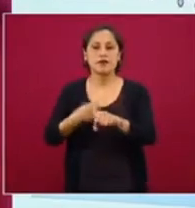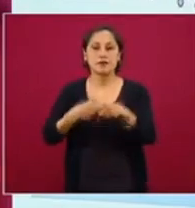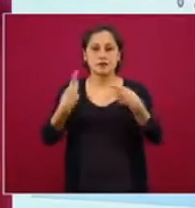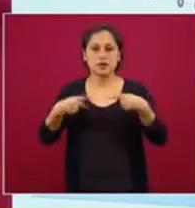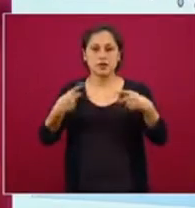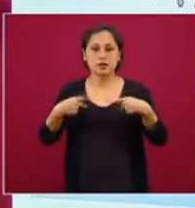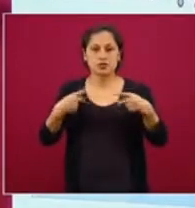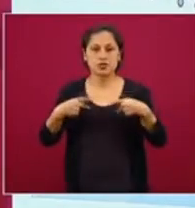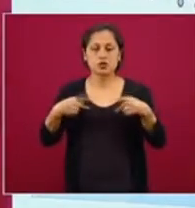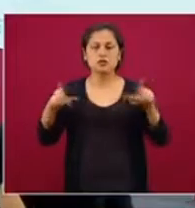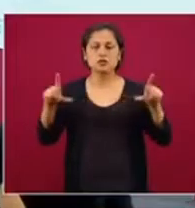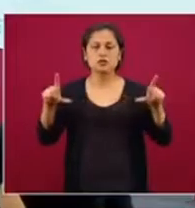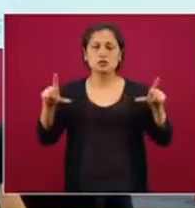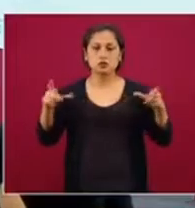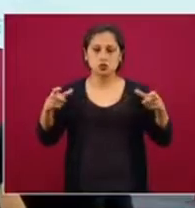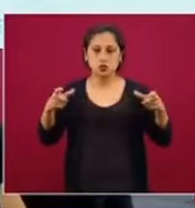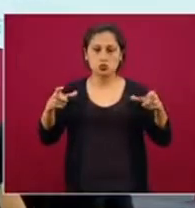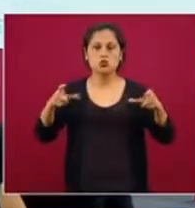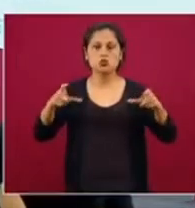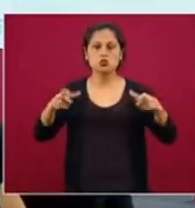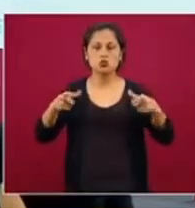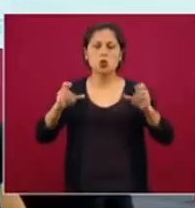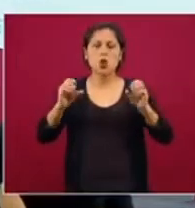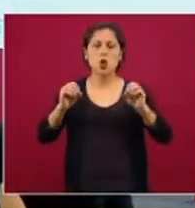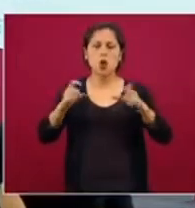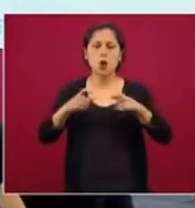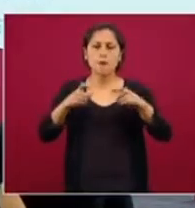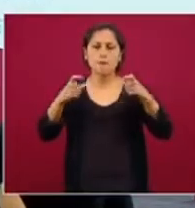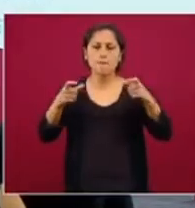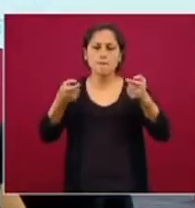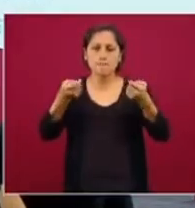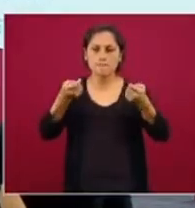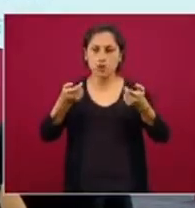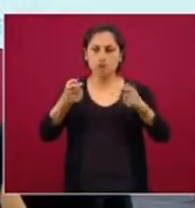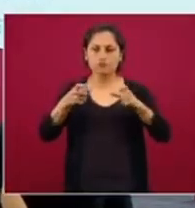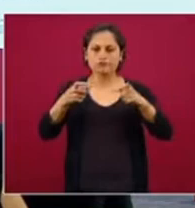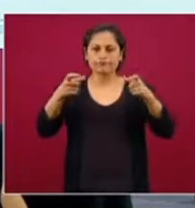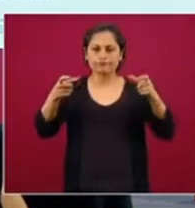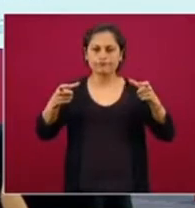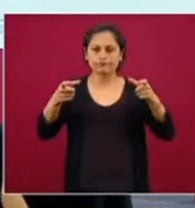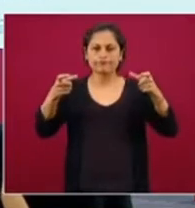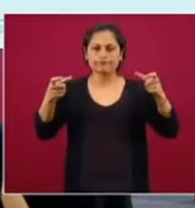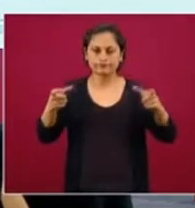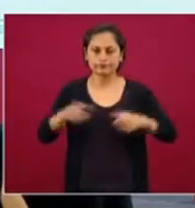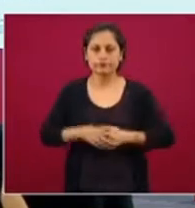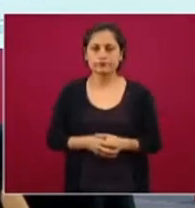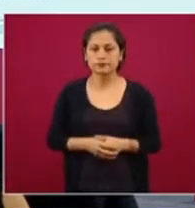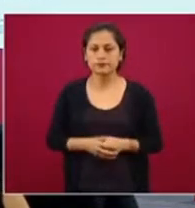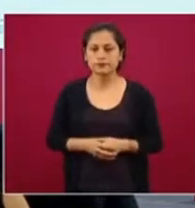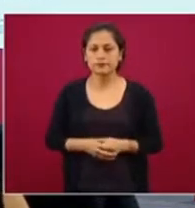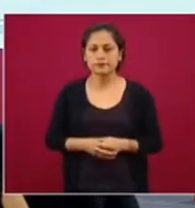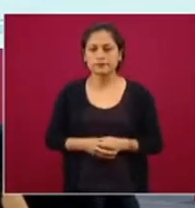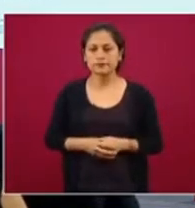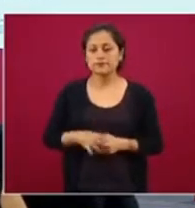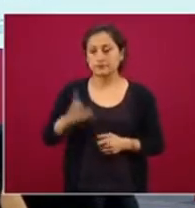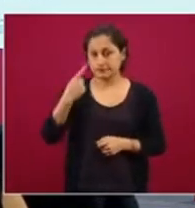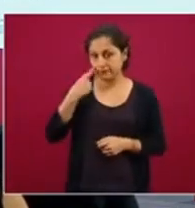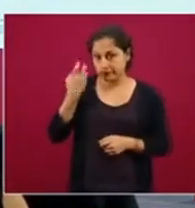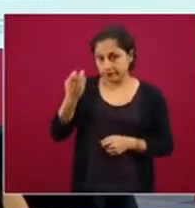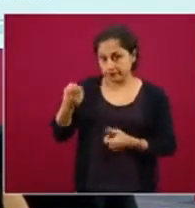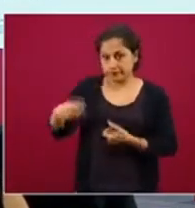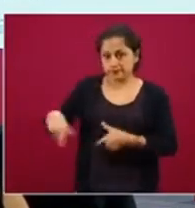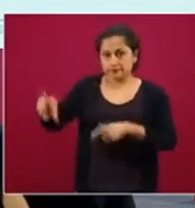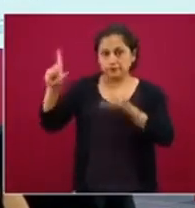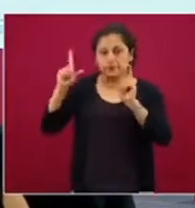de manera palmaria. La siguiente. Estos son los casos acumulados, confirmados,